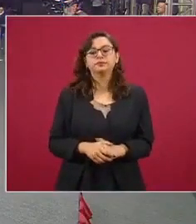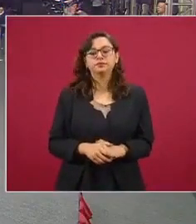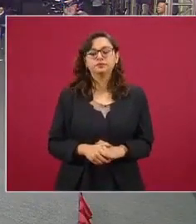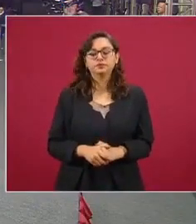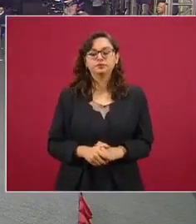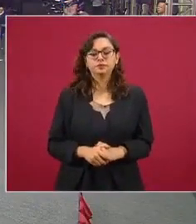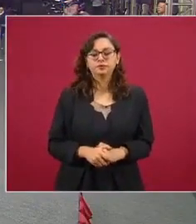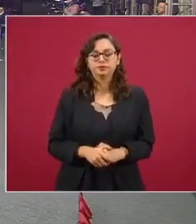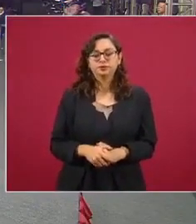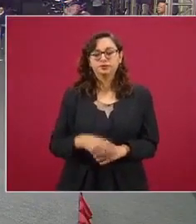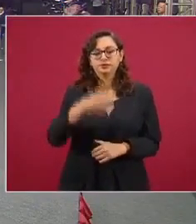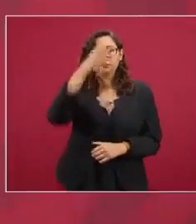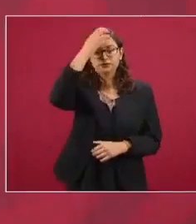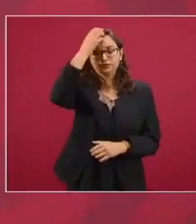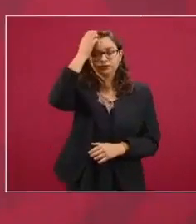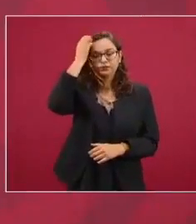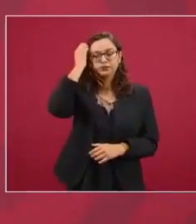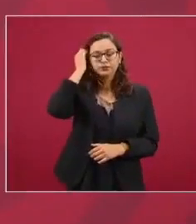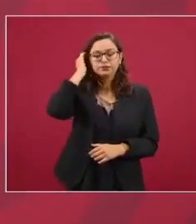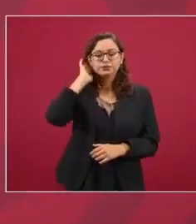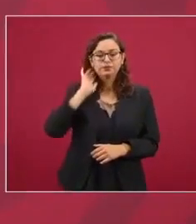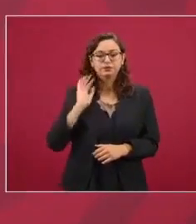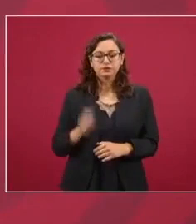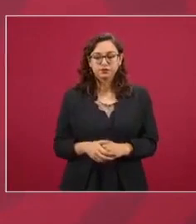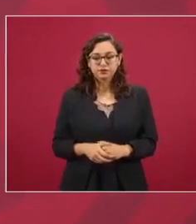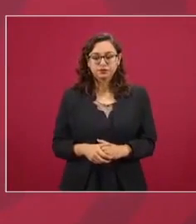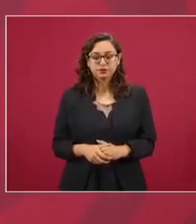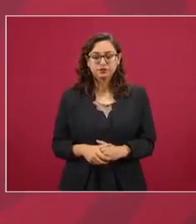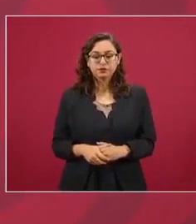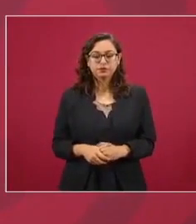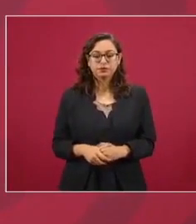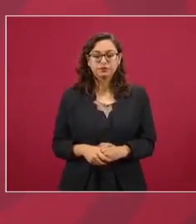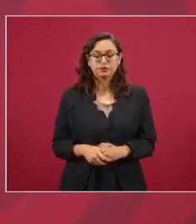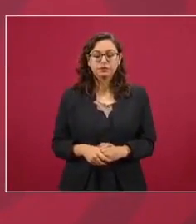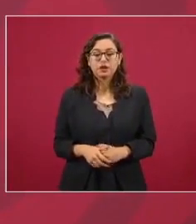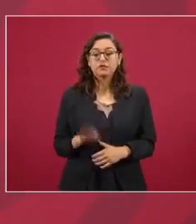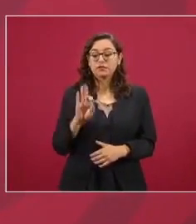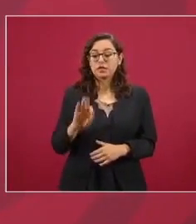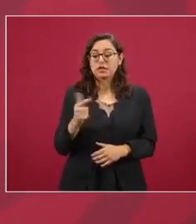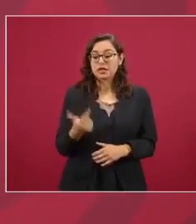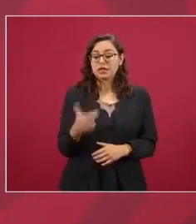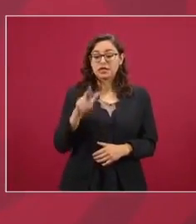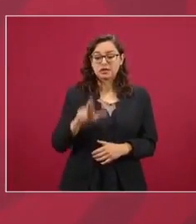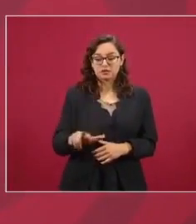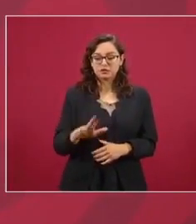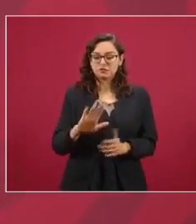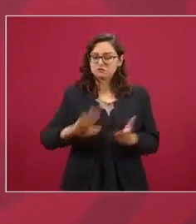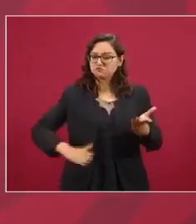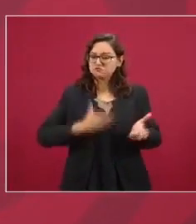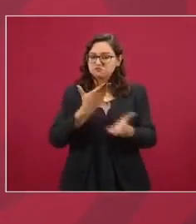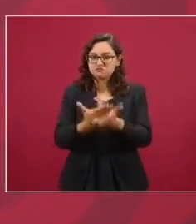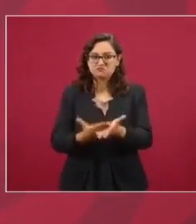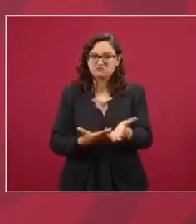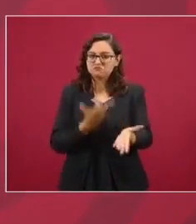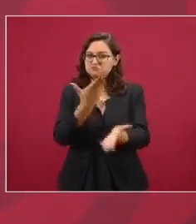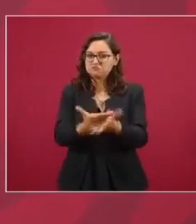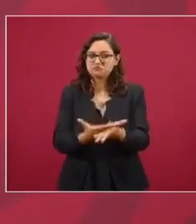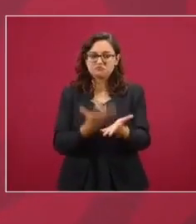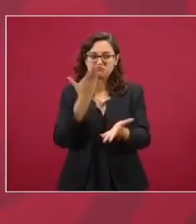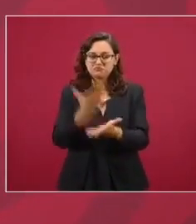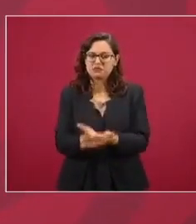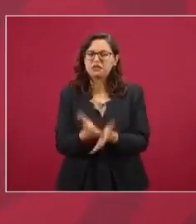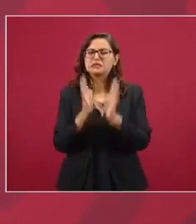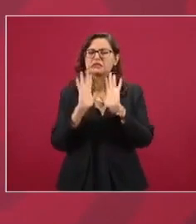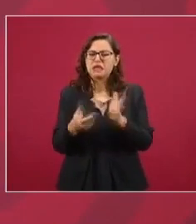investigaciones que tiene la Fiscalía sobre todos estos casos,